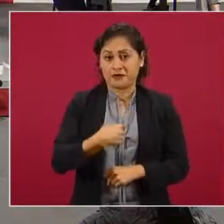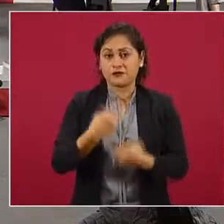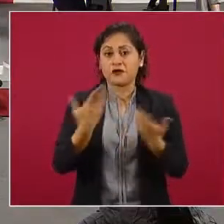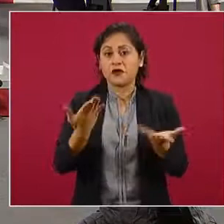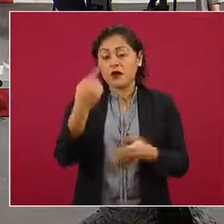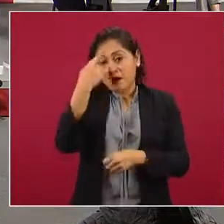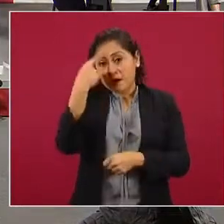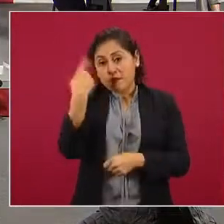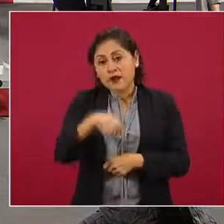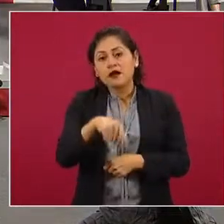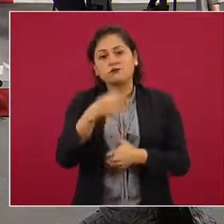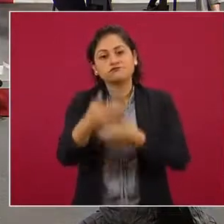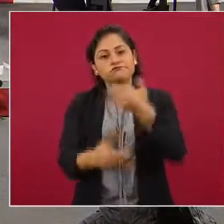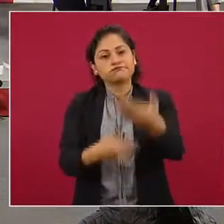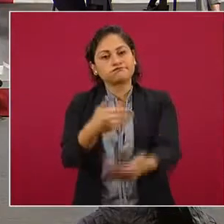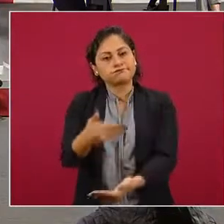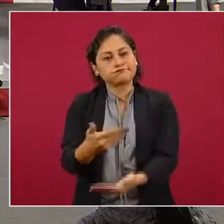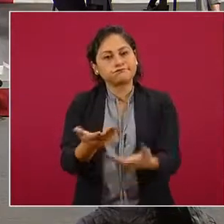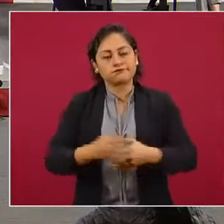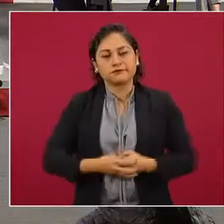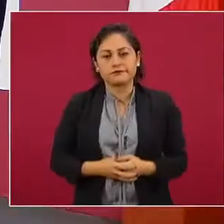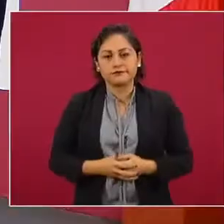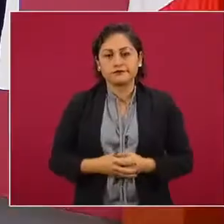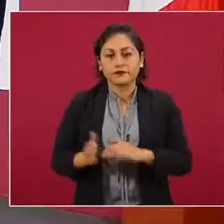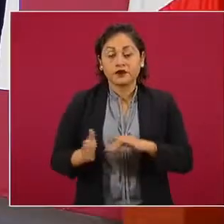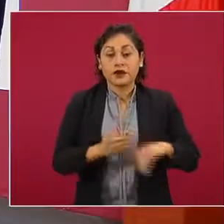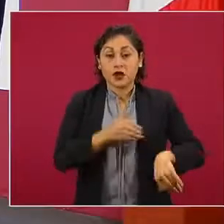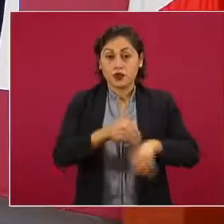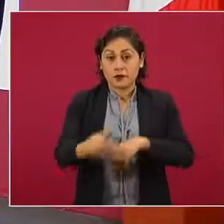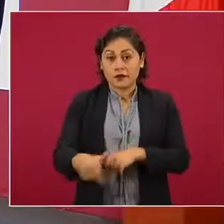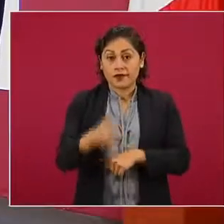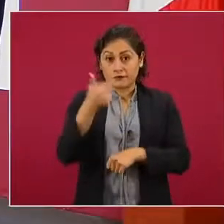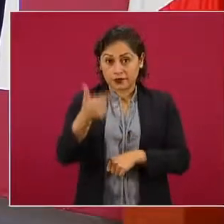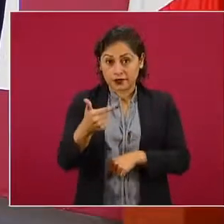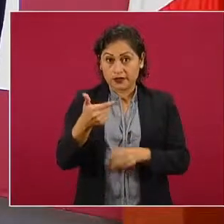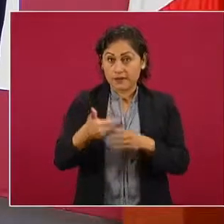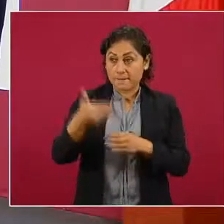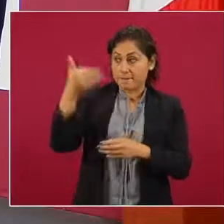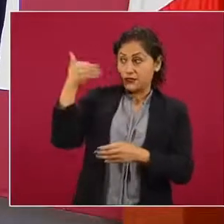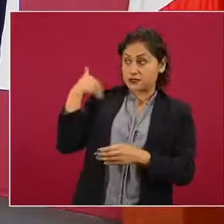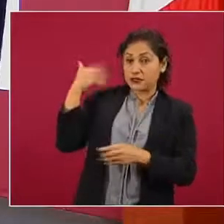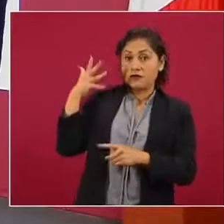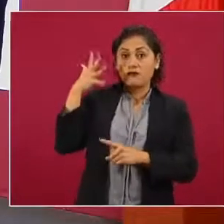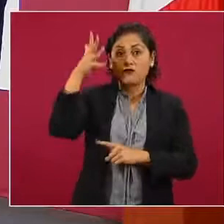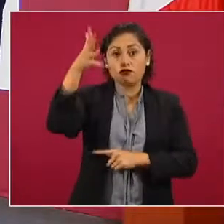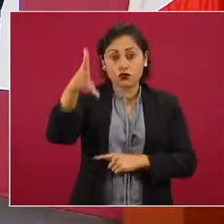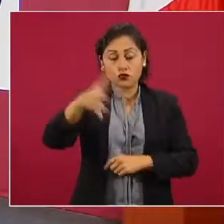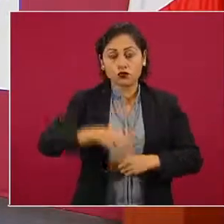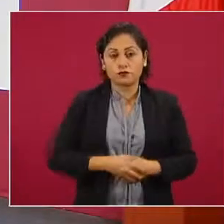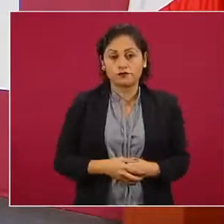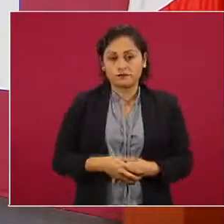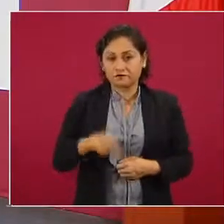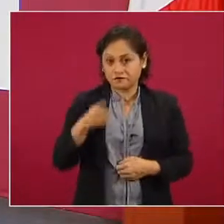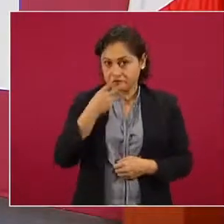El punto 7 es del pasado y del futuro. Quien no sabe de dónde